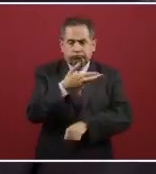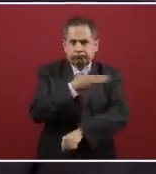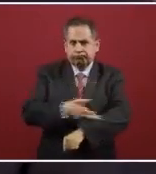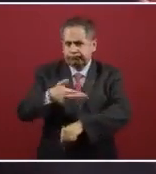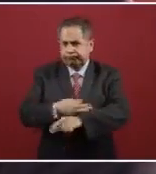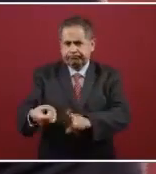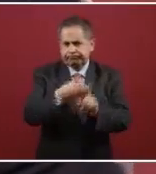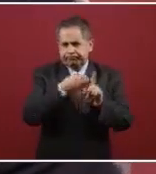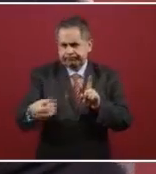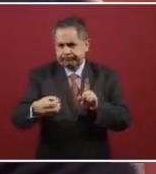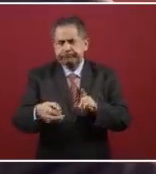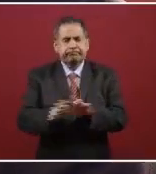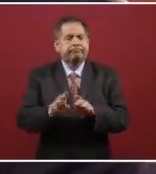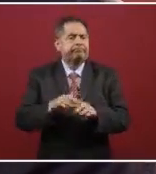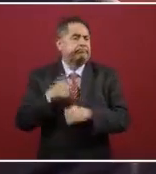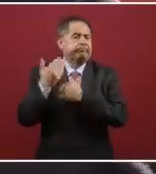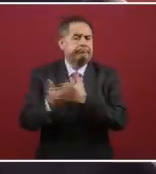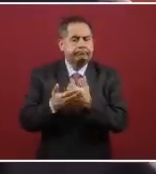organización de